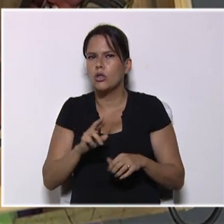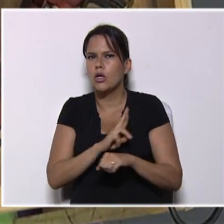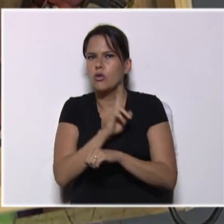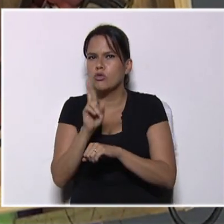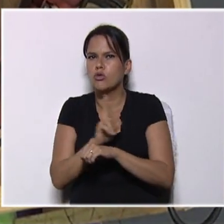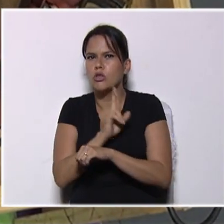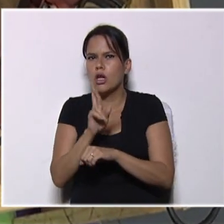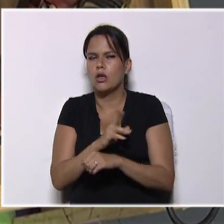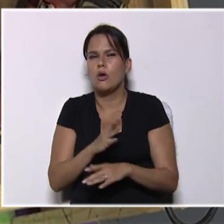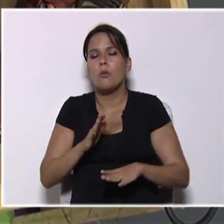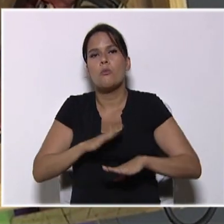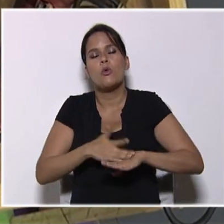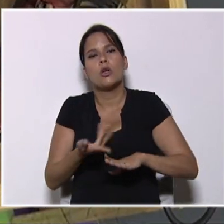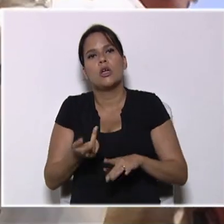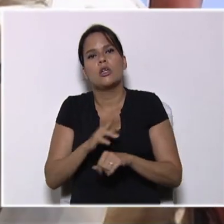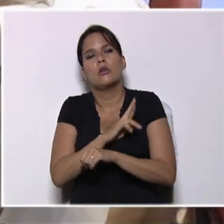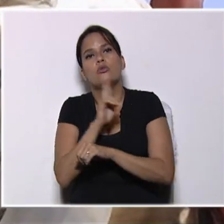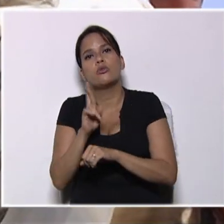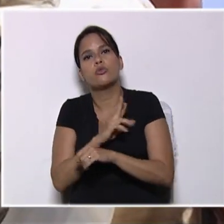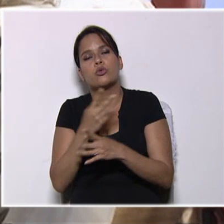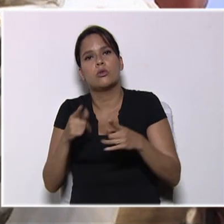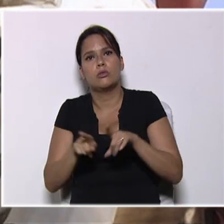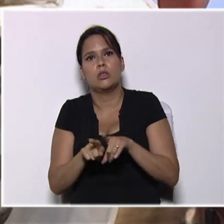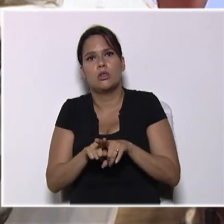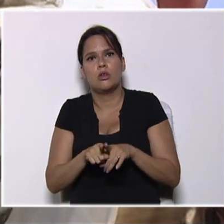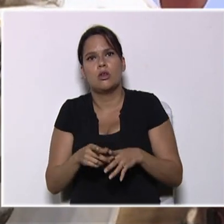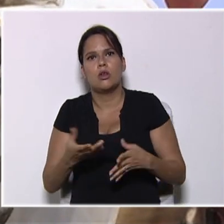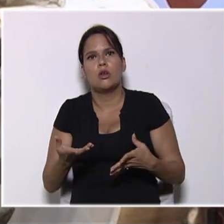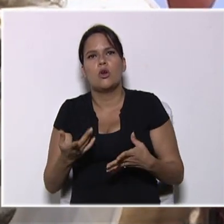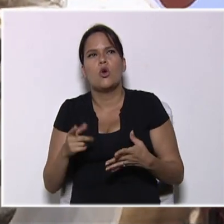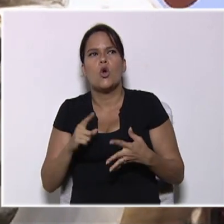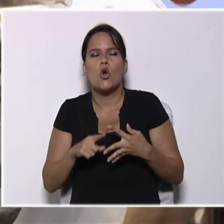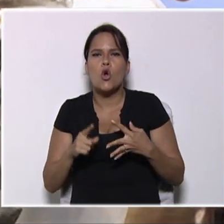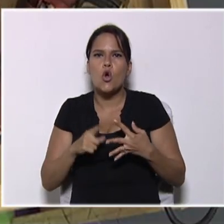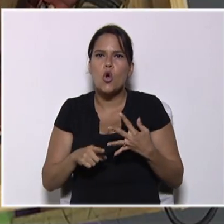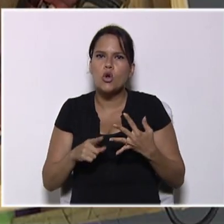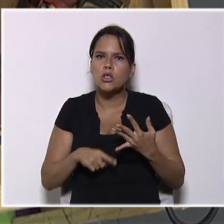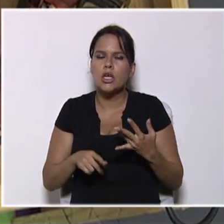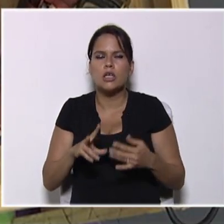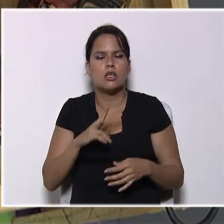el reciclaje, muchachos, también tiene que ver con un concepto que se llama obsolescencia. Es decir,